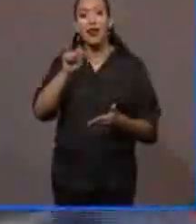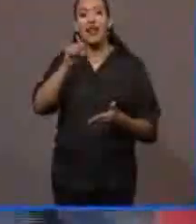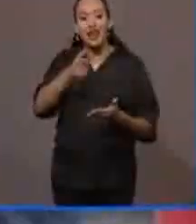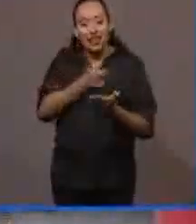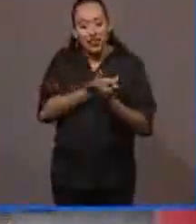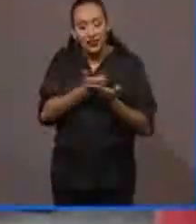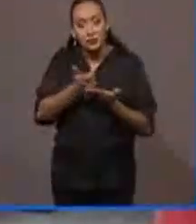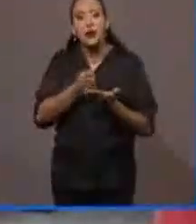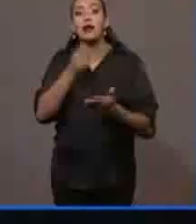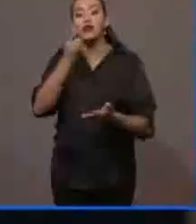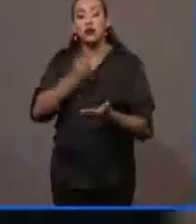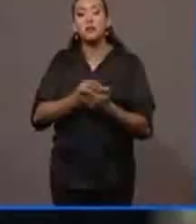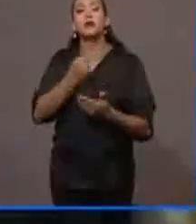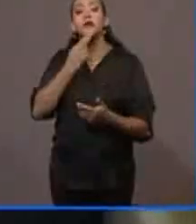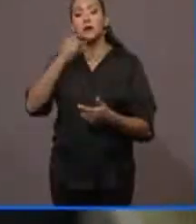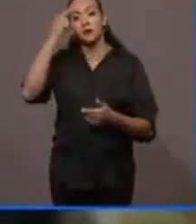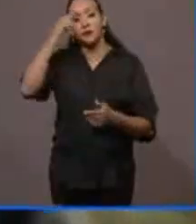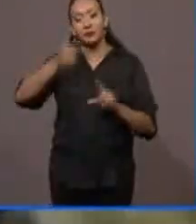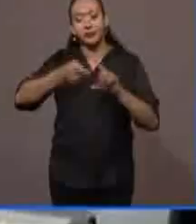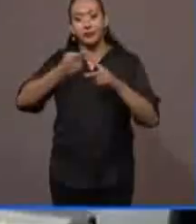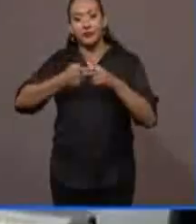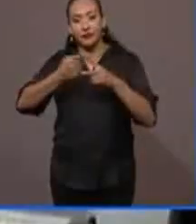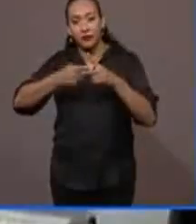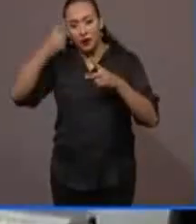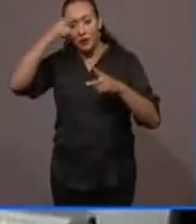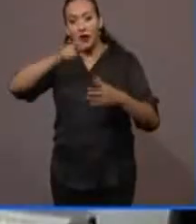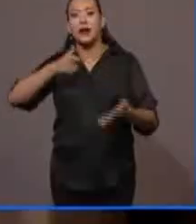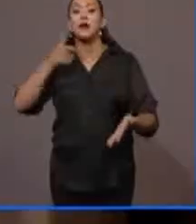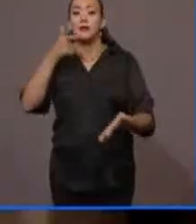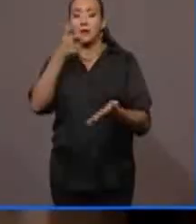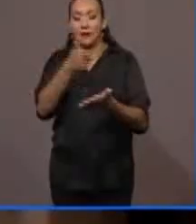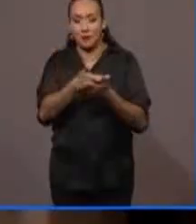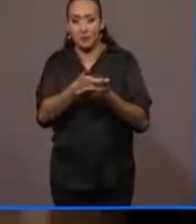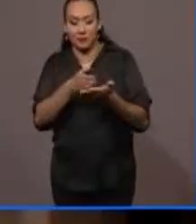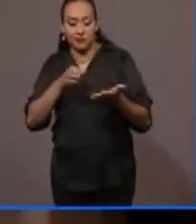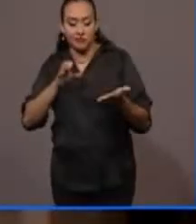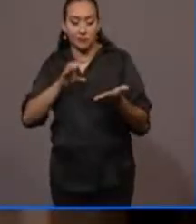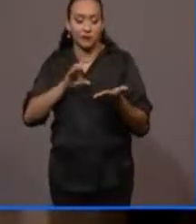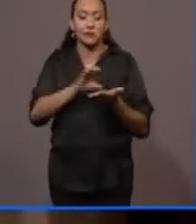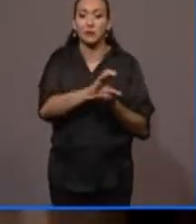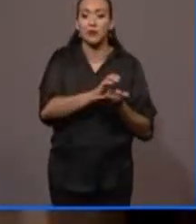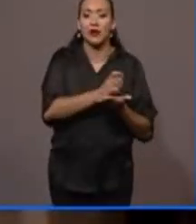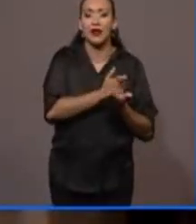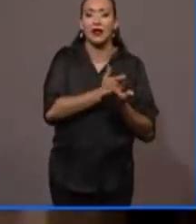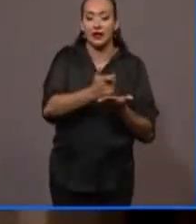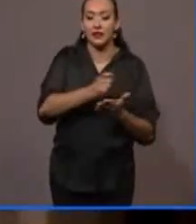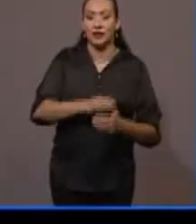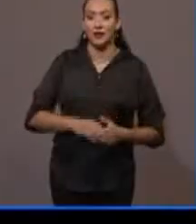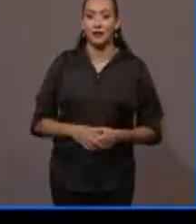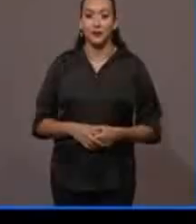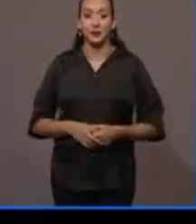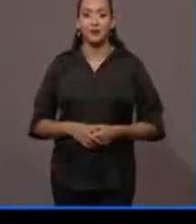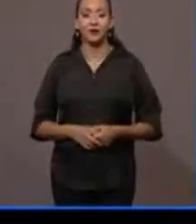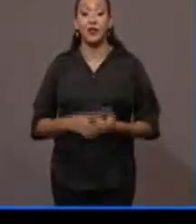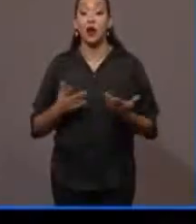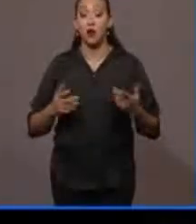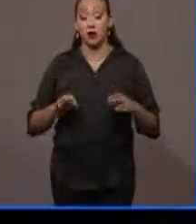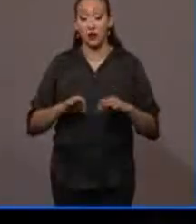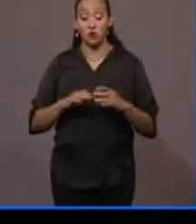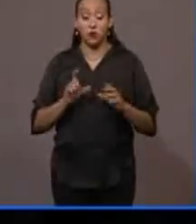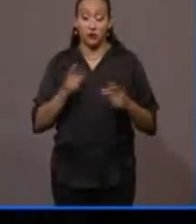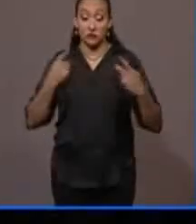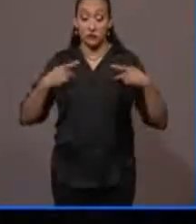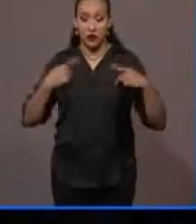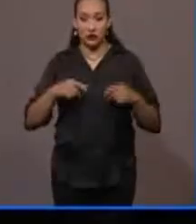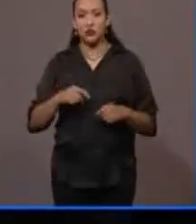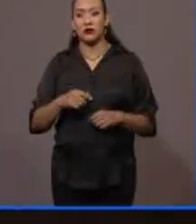como unidad de cuenta, índice, base, medida o referencia para todos los conceptos ajenos a dicho salario. La